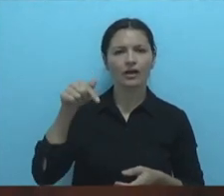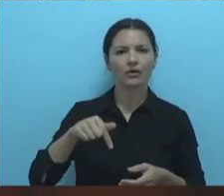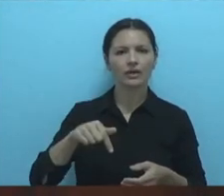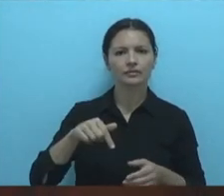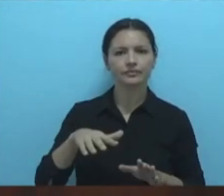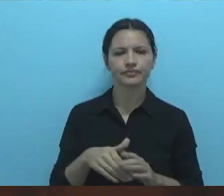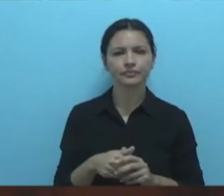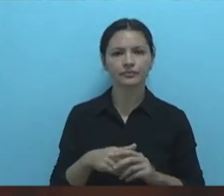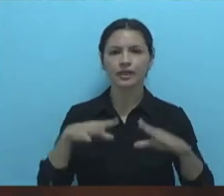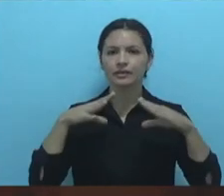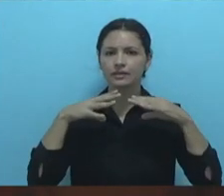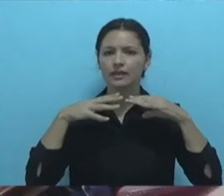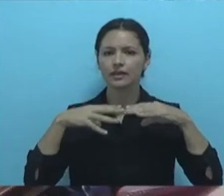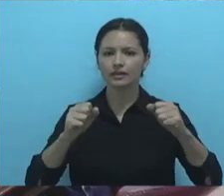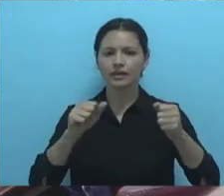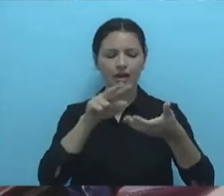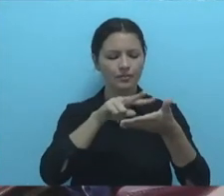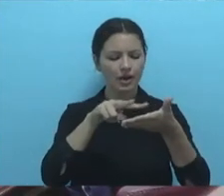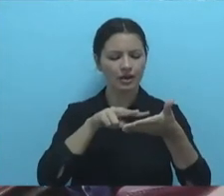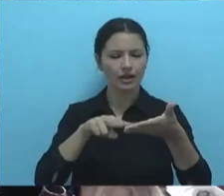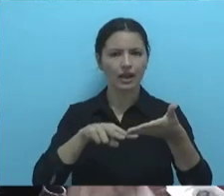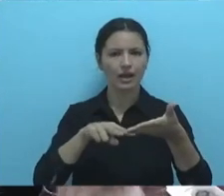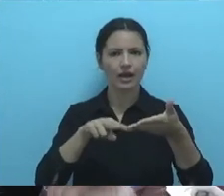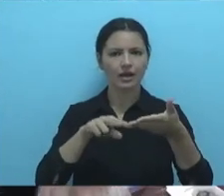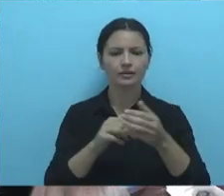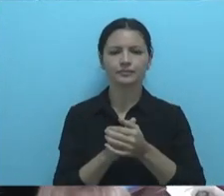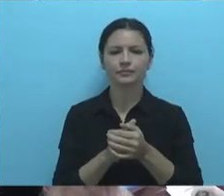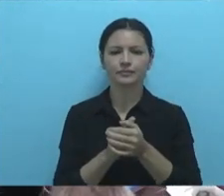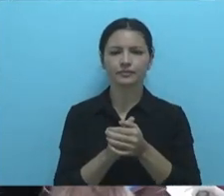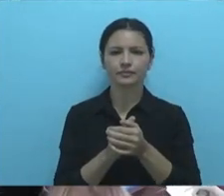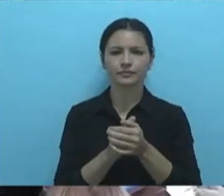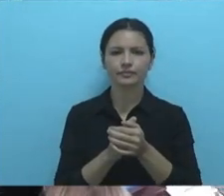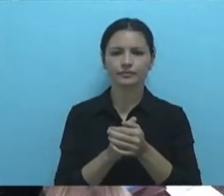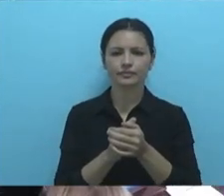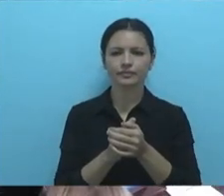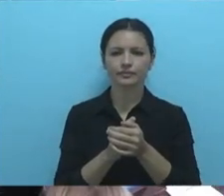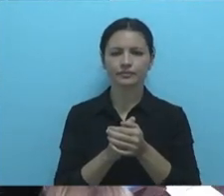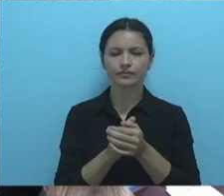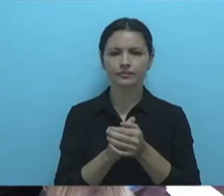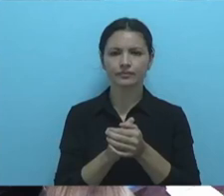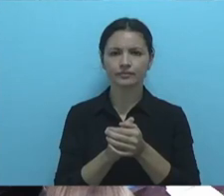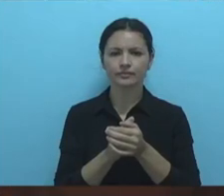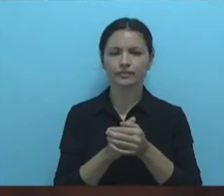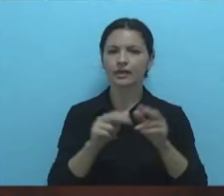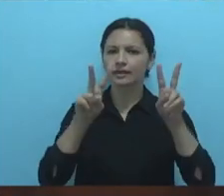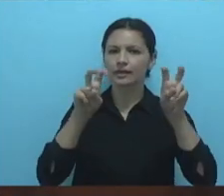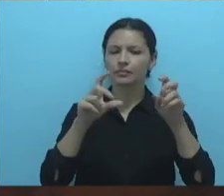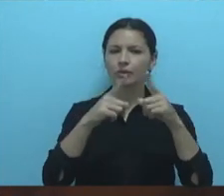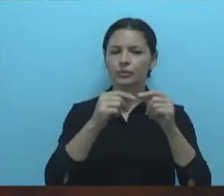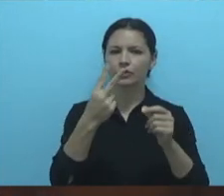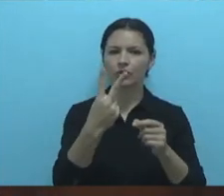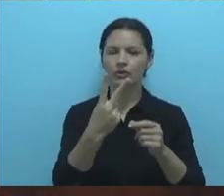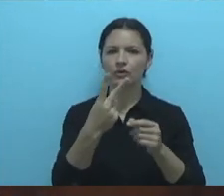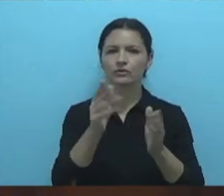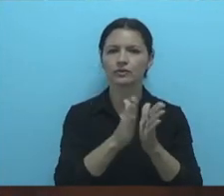por secretaría se dará lectura de las preferencias acordada para tratar el proyecto en cuestión preferencia número dos